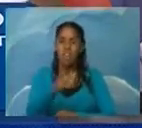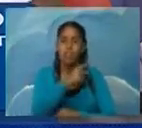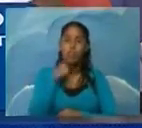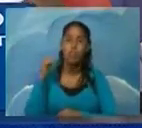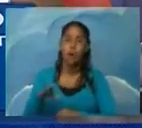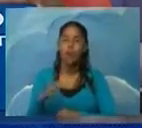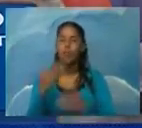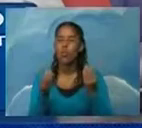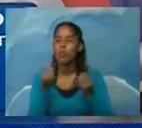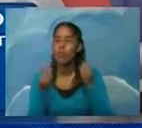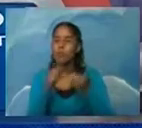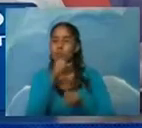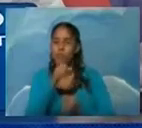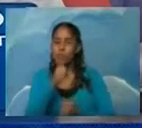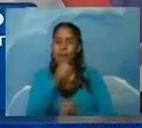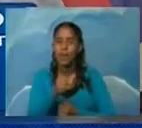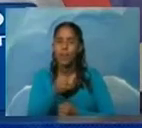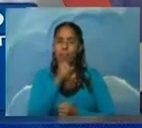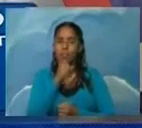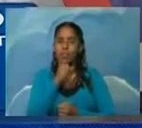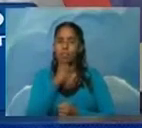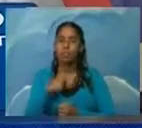en la India, donde hay